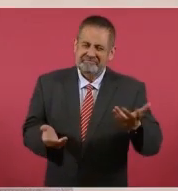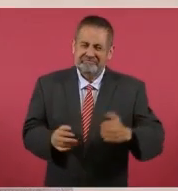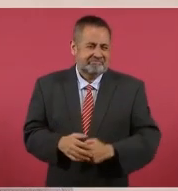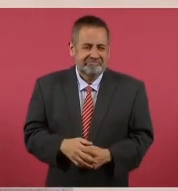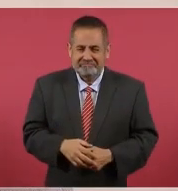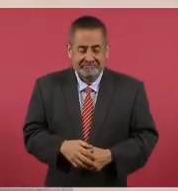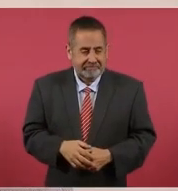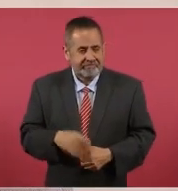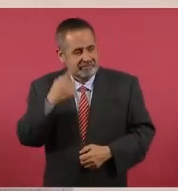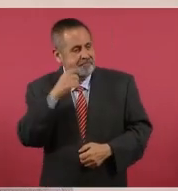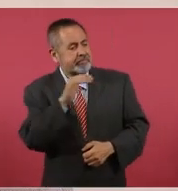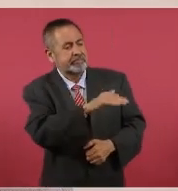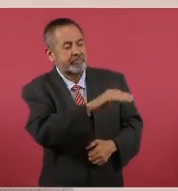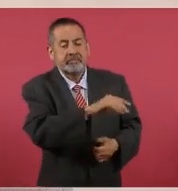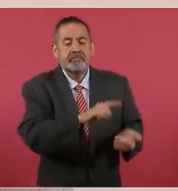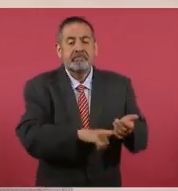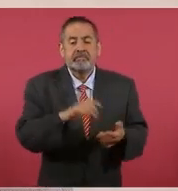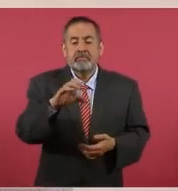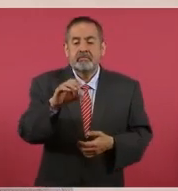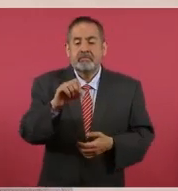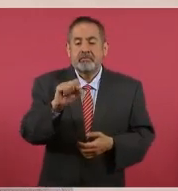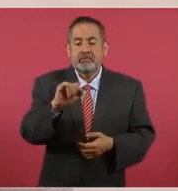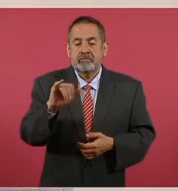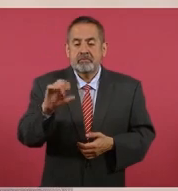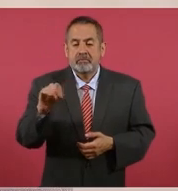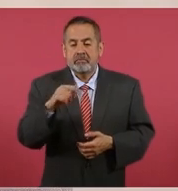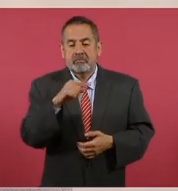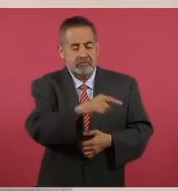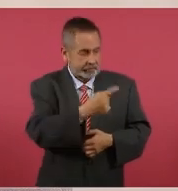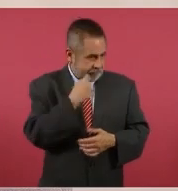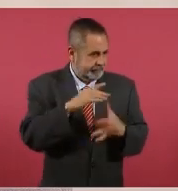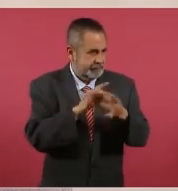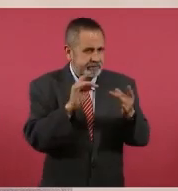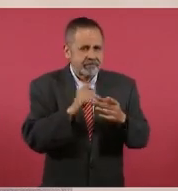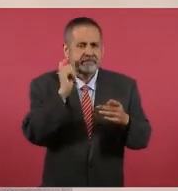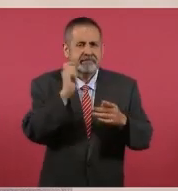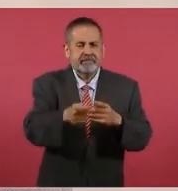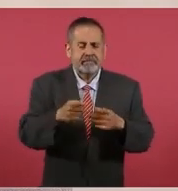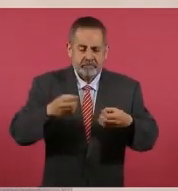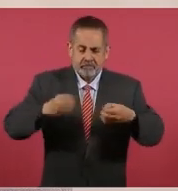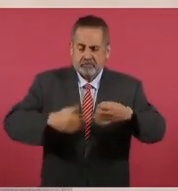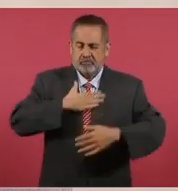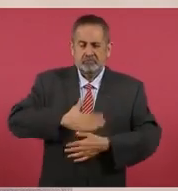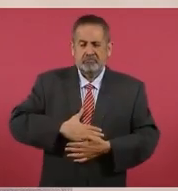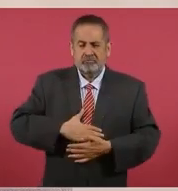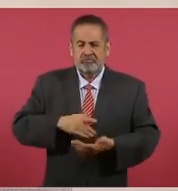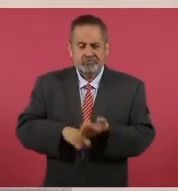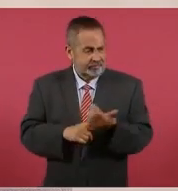Pídanle a Cosío que les defina qué es la justicia,